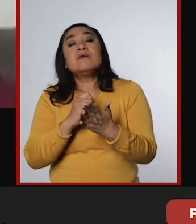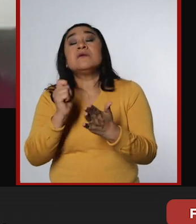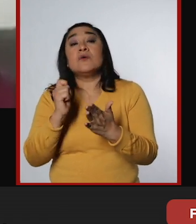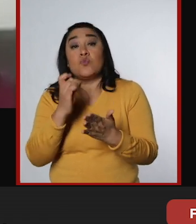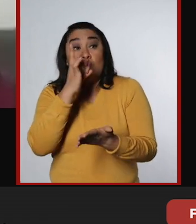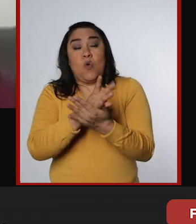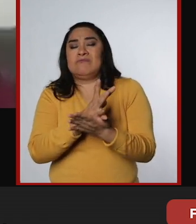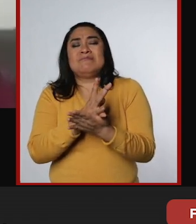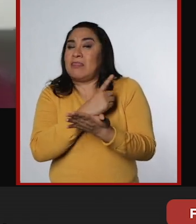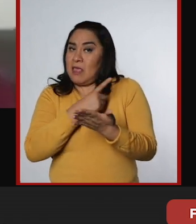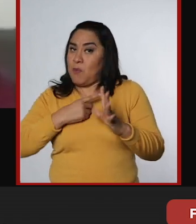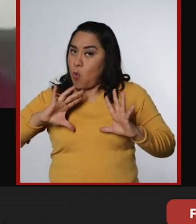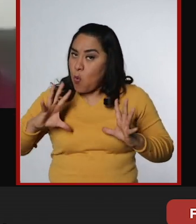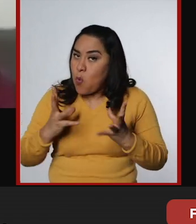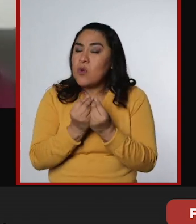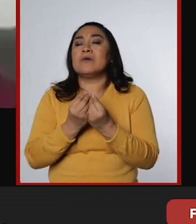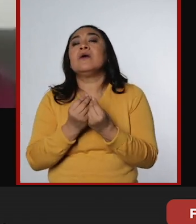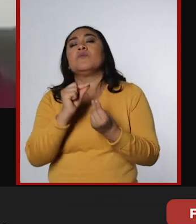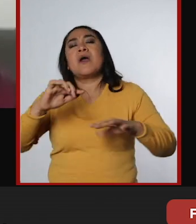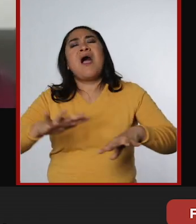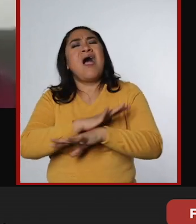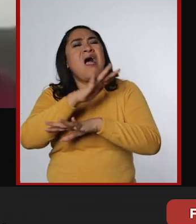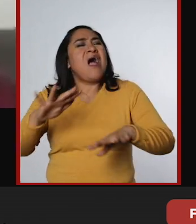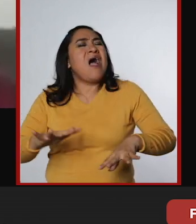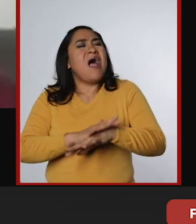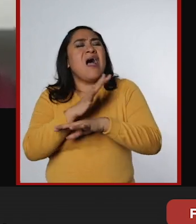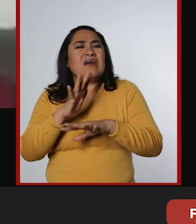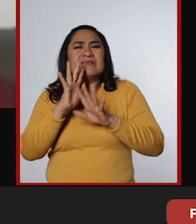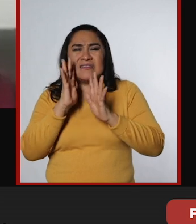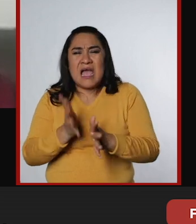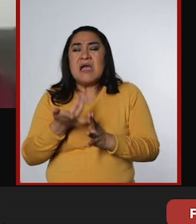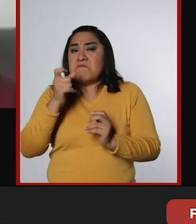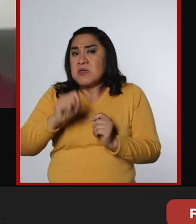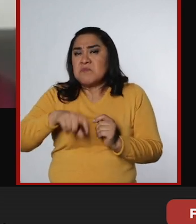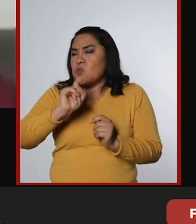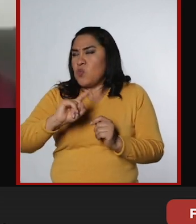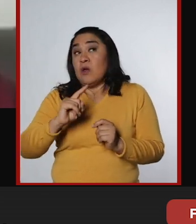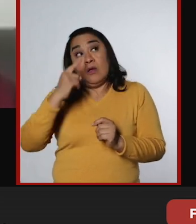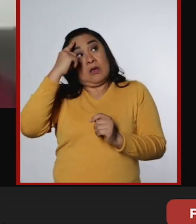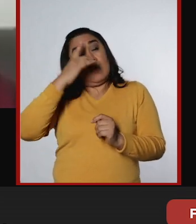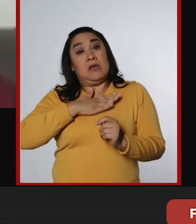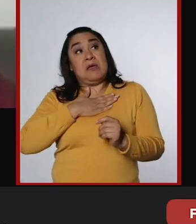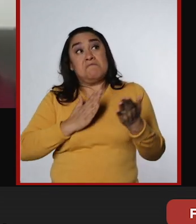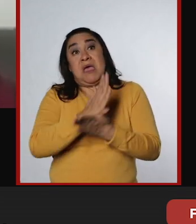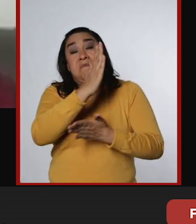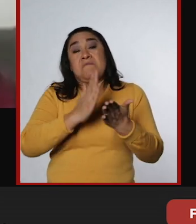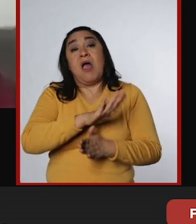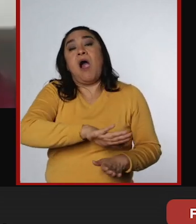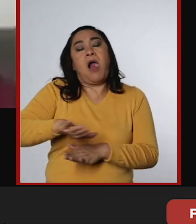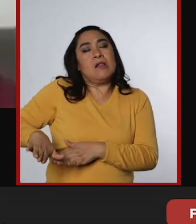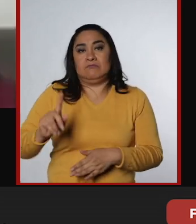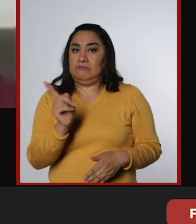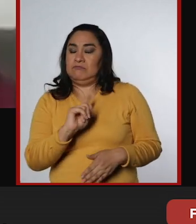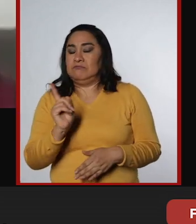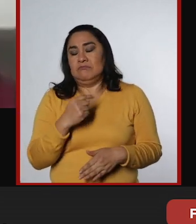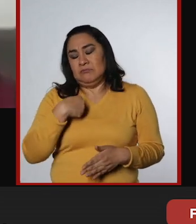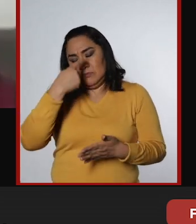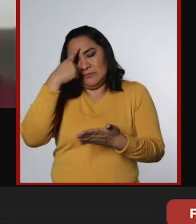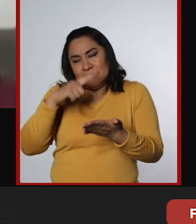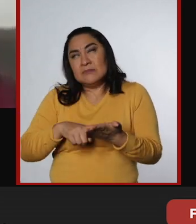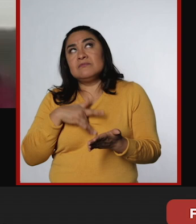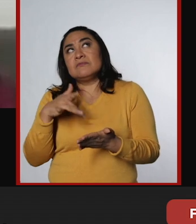solo alcanzar puestos individuales, y eso me parece que es como una motivación muy fuerte que nos mantiene unidas a través